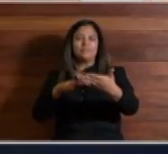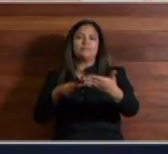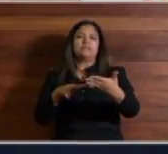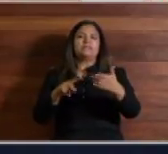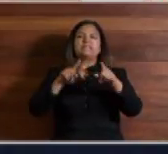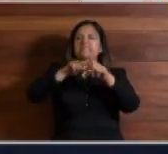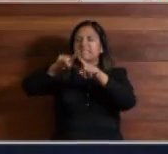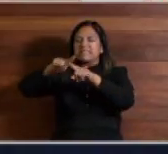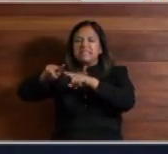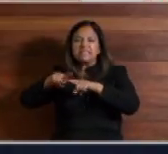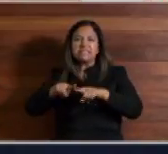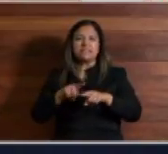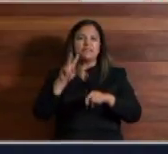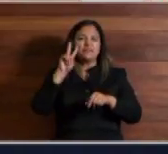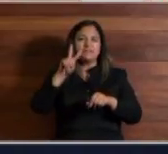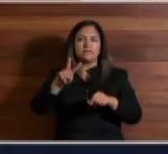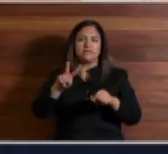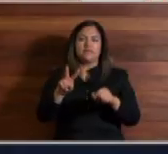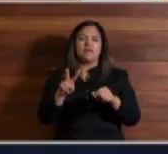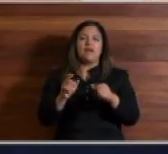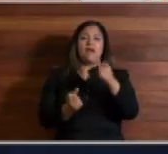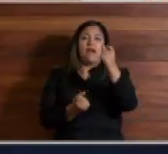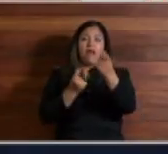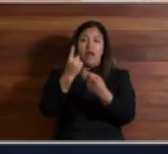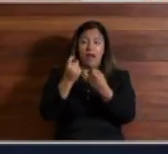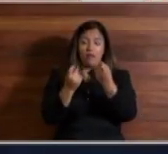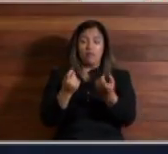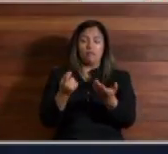que están obligadas por ley, es una fórmula,